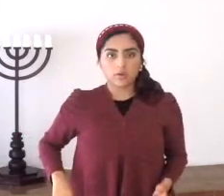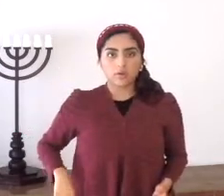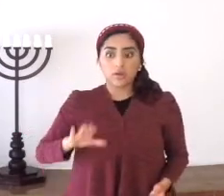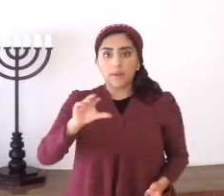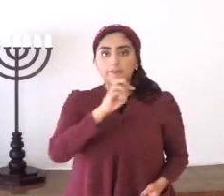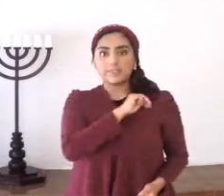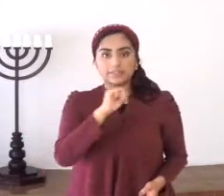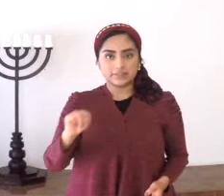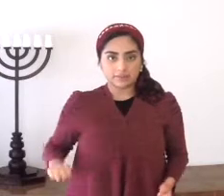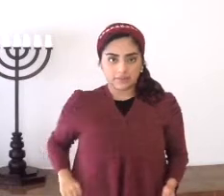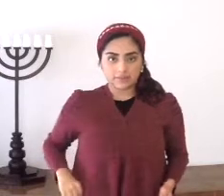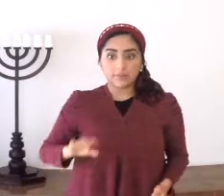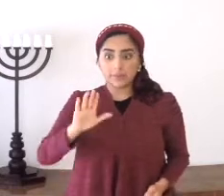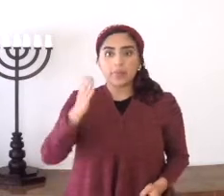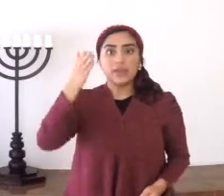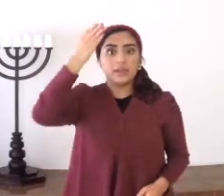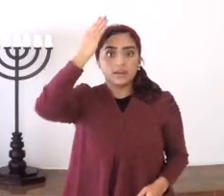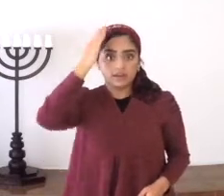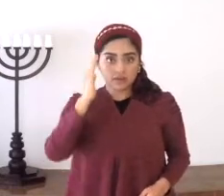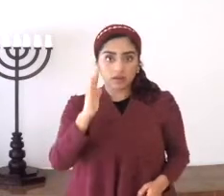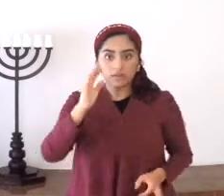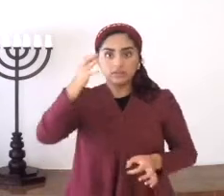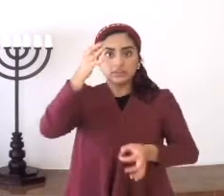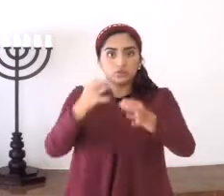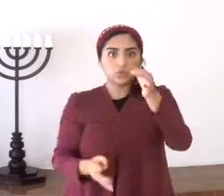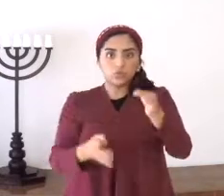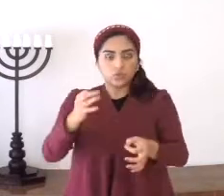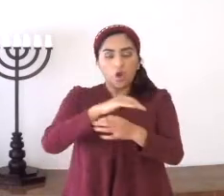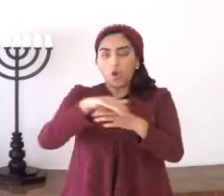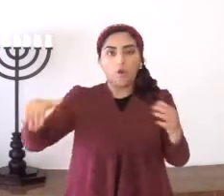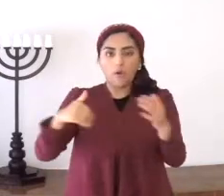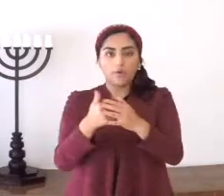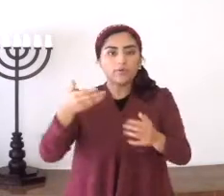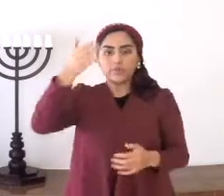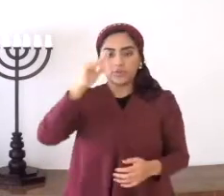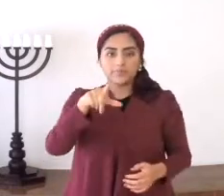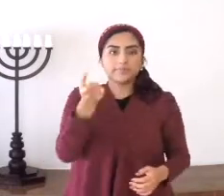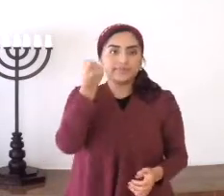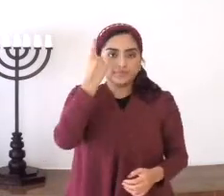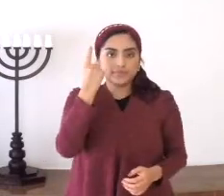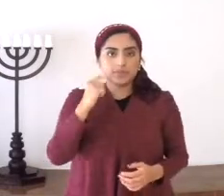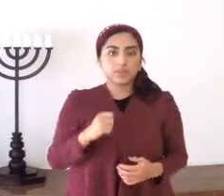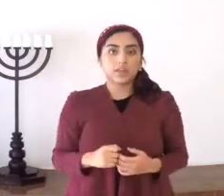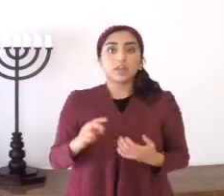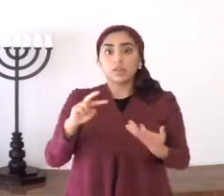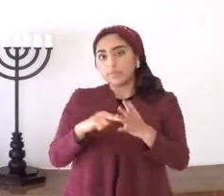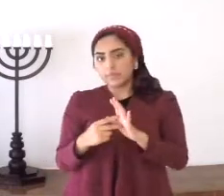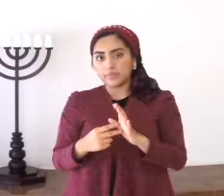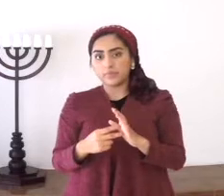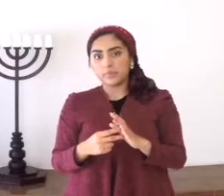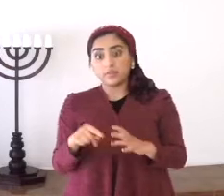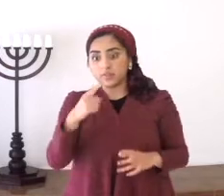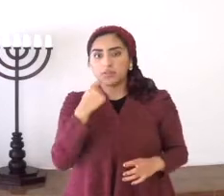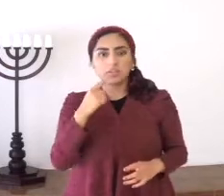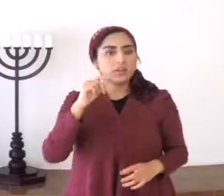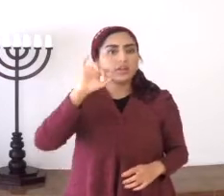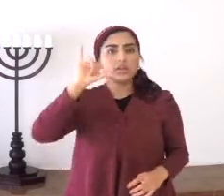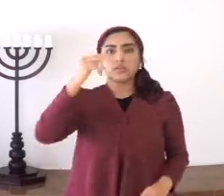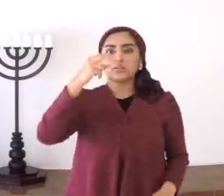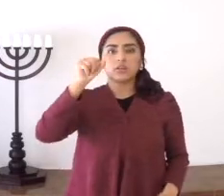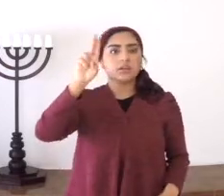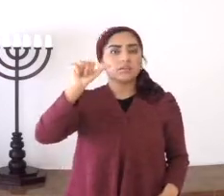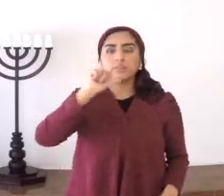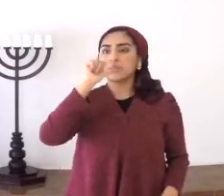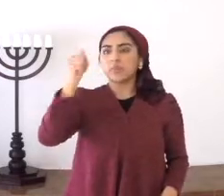HaMashiach fuera su Señor, su Adón, pues su Mashiach, su Elohim, su juez, su todo, su Dios, para que se